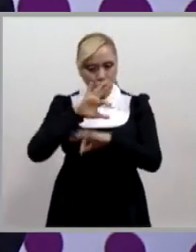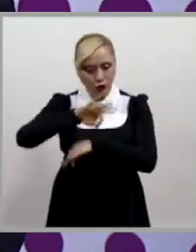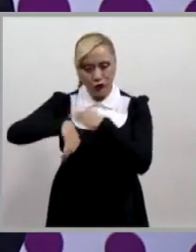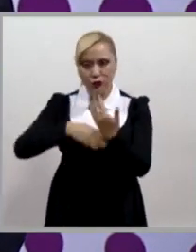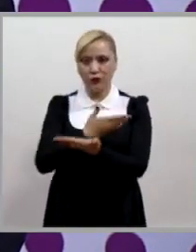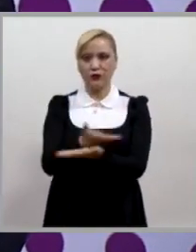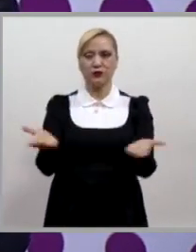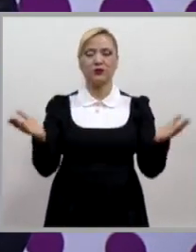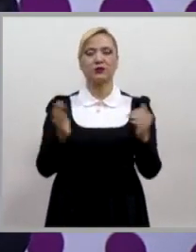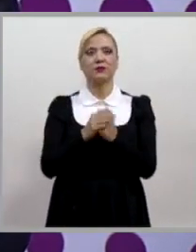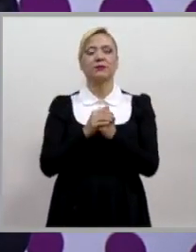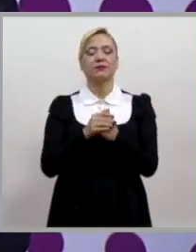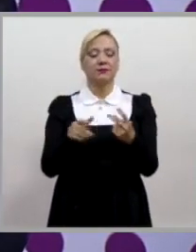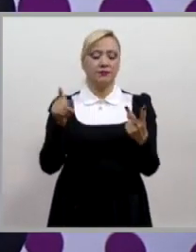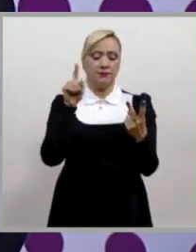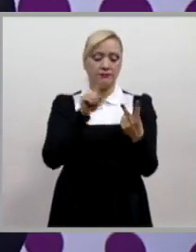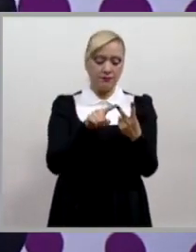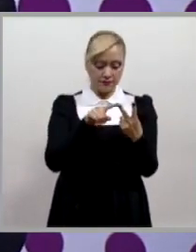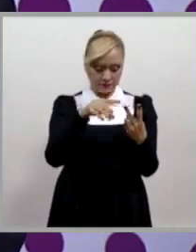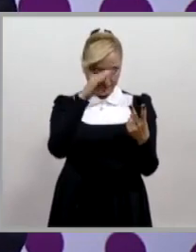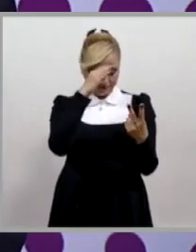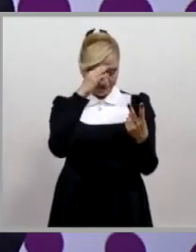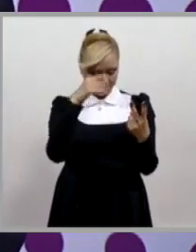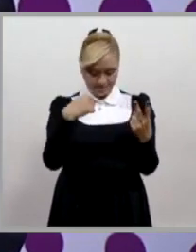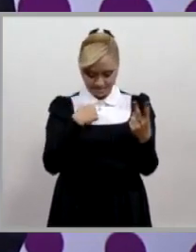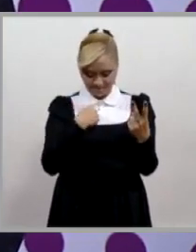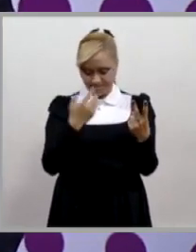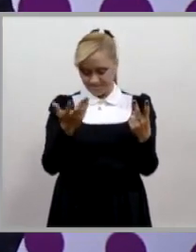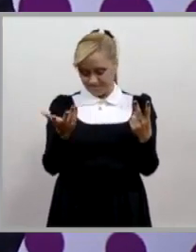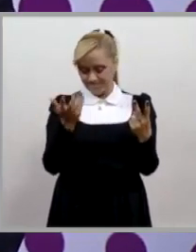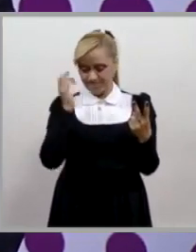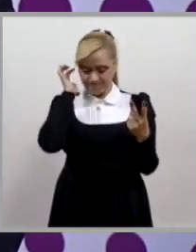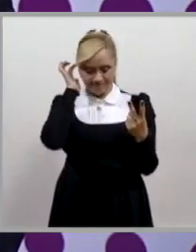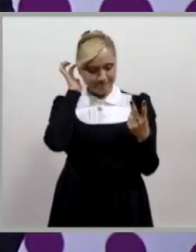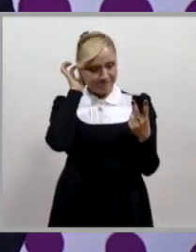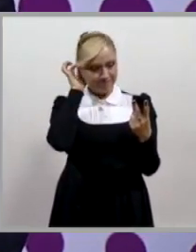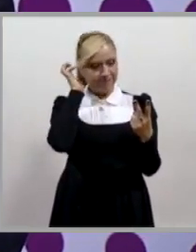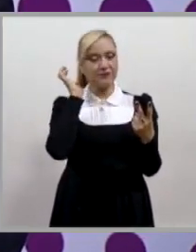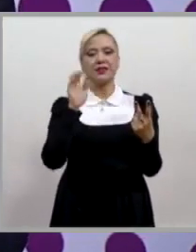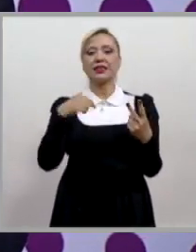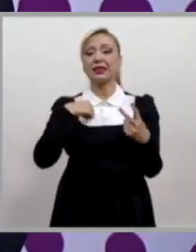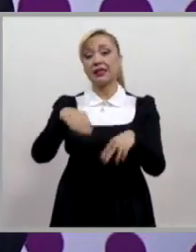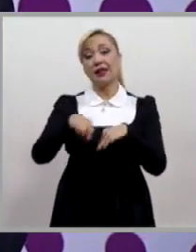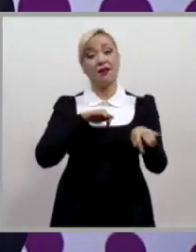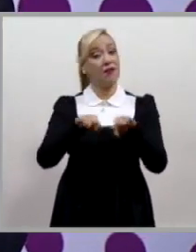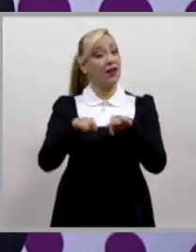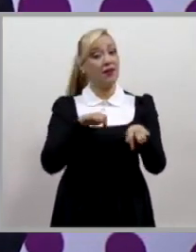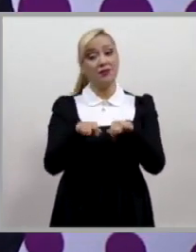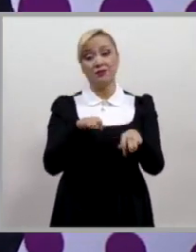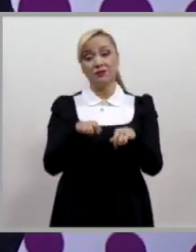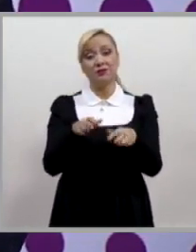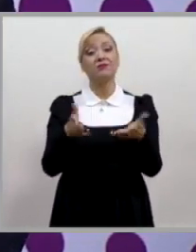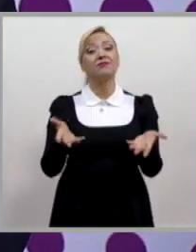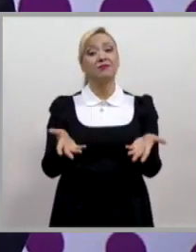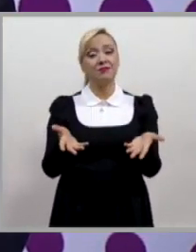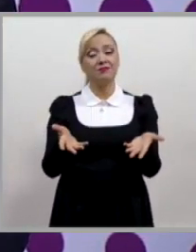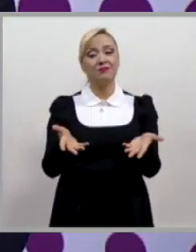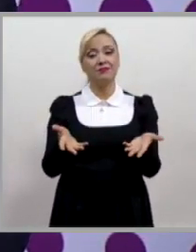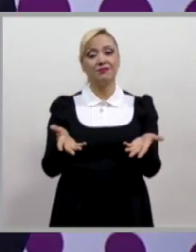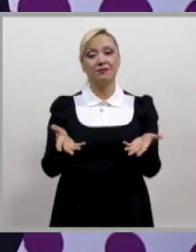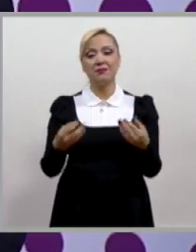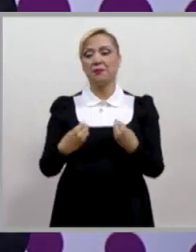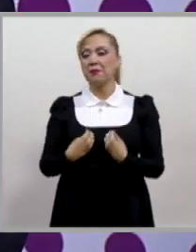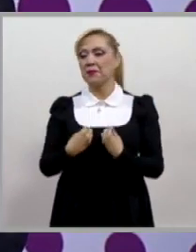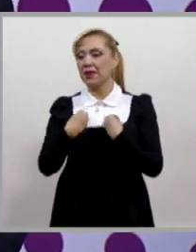también nos debemos hacer conscientes los operadores jurídicos es que nuestra chamba es hacer convivir los planes de